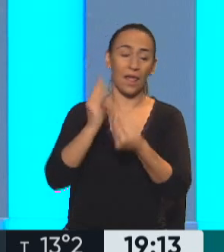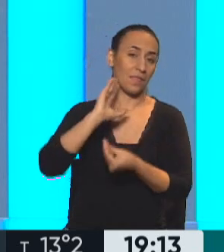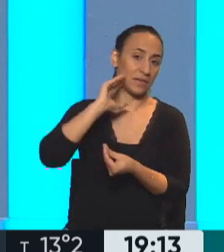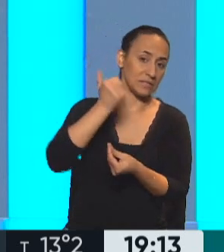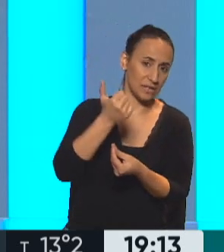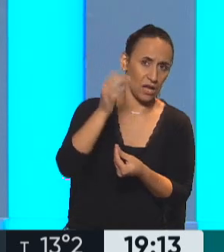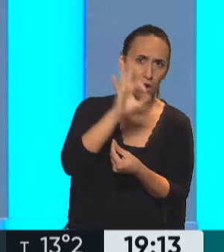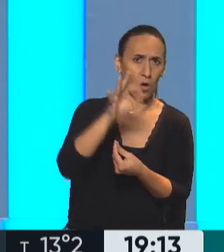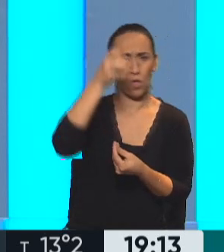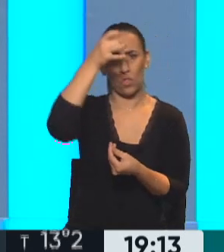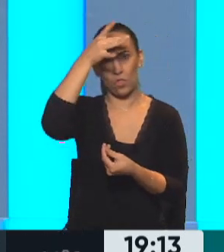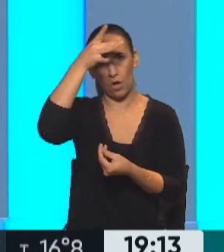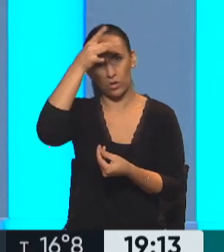12,